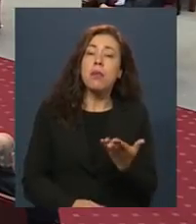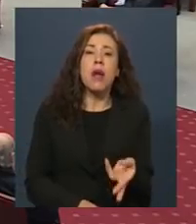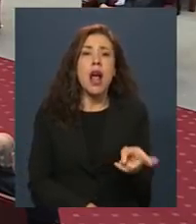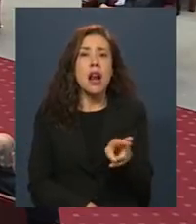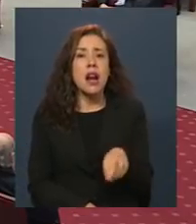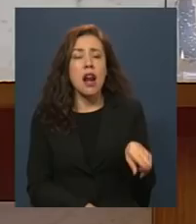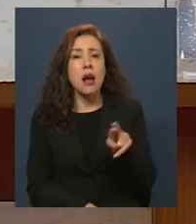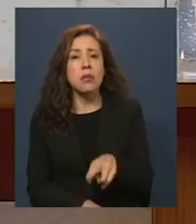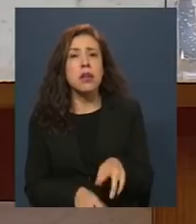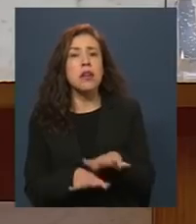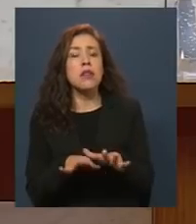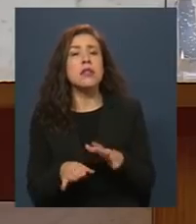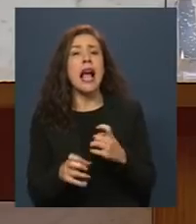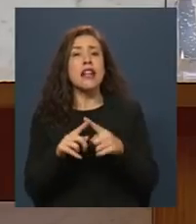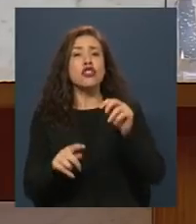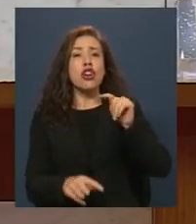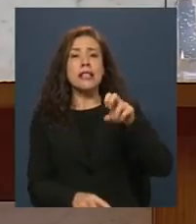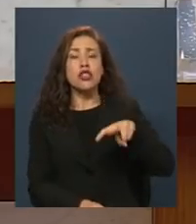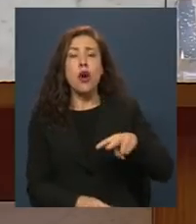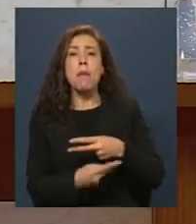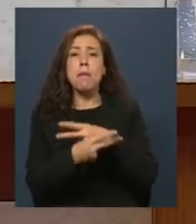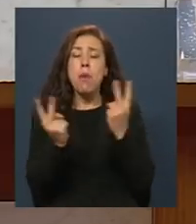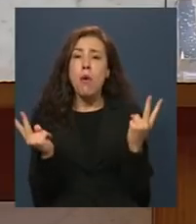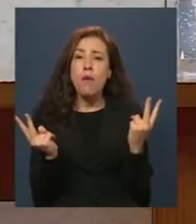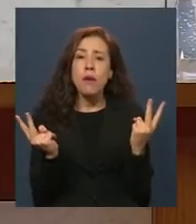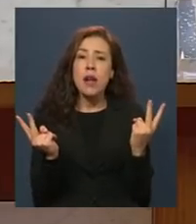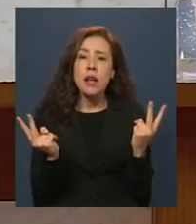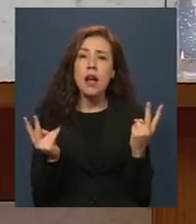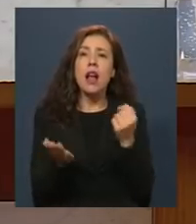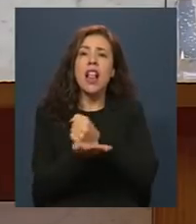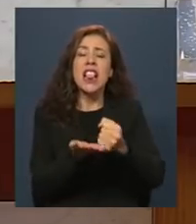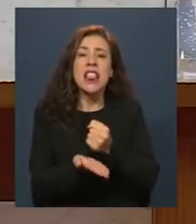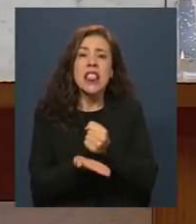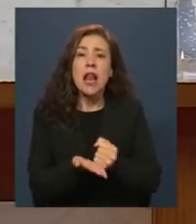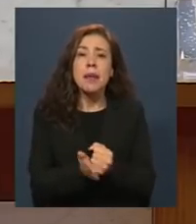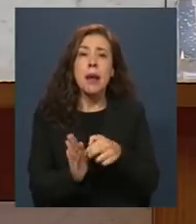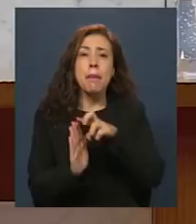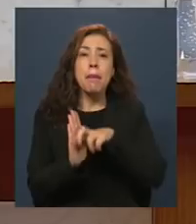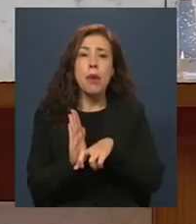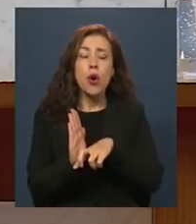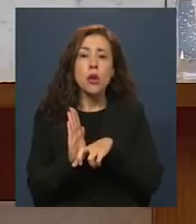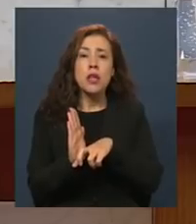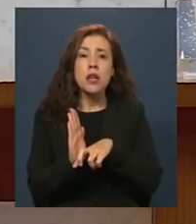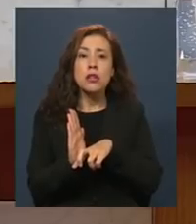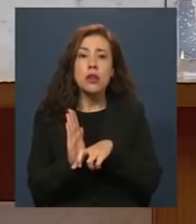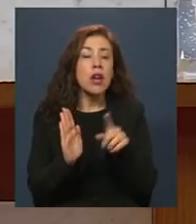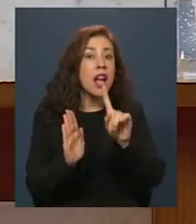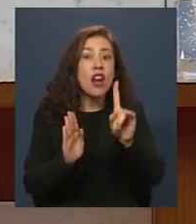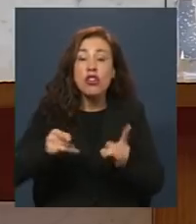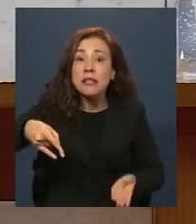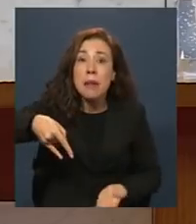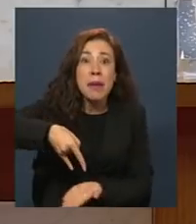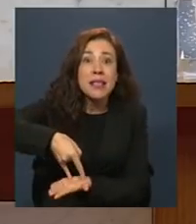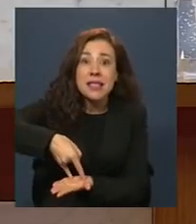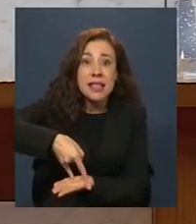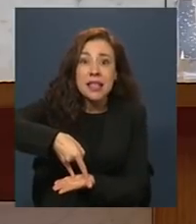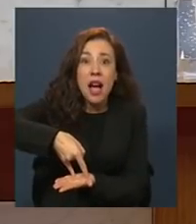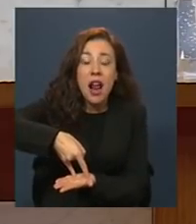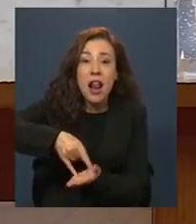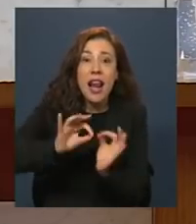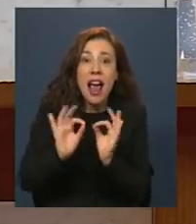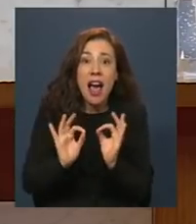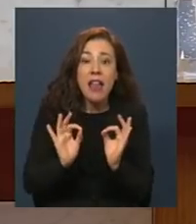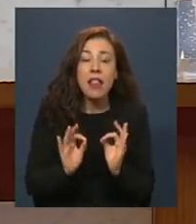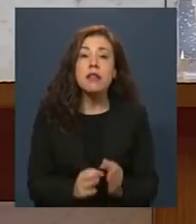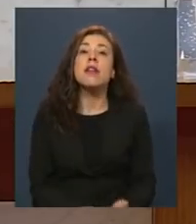repitieron exhortaciones públicas e imperativas a tramitar proyectos que ni siquiera habían sido presentados. Y la